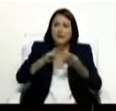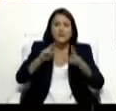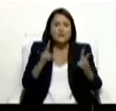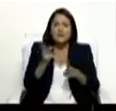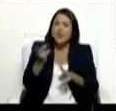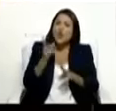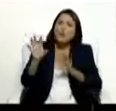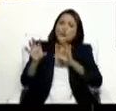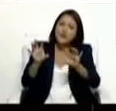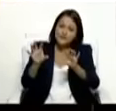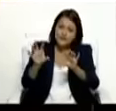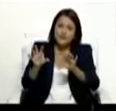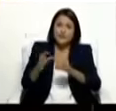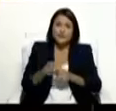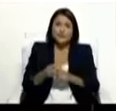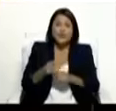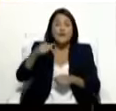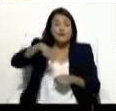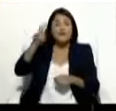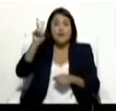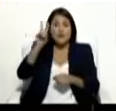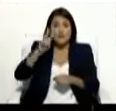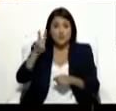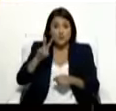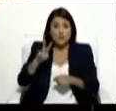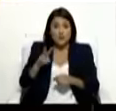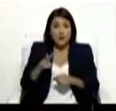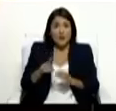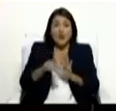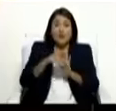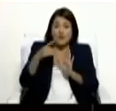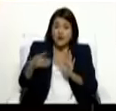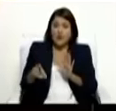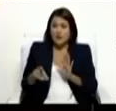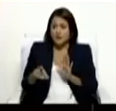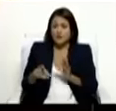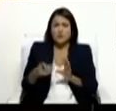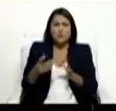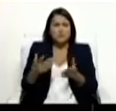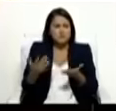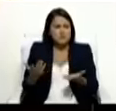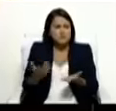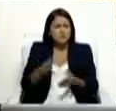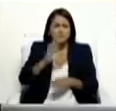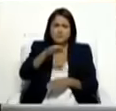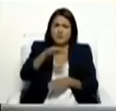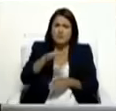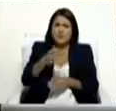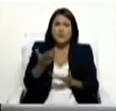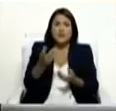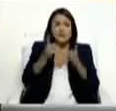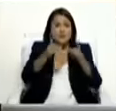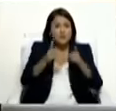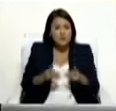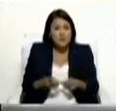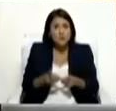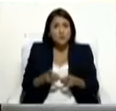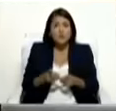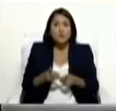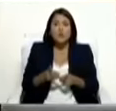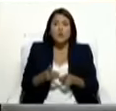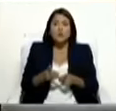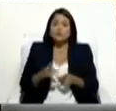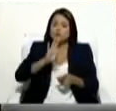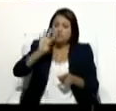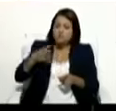El derecho que tiene Venezuela a decidir si quiere conformar o no el estado de la Guayana